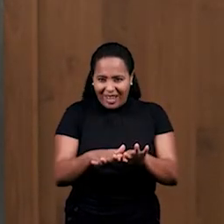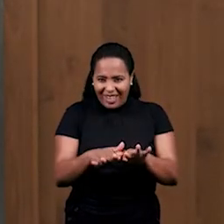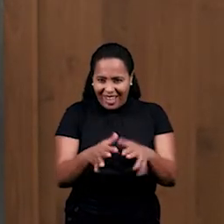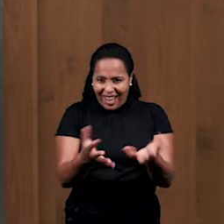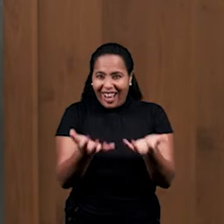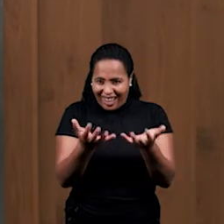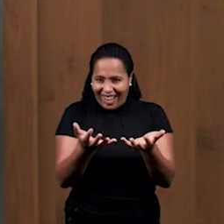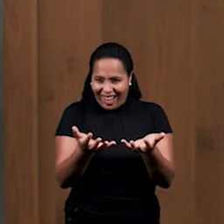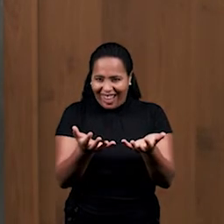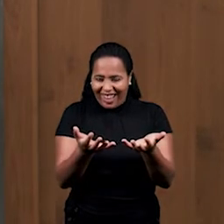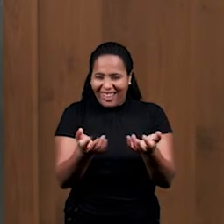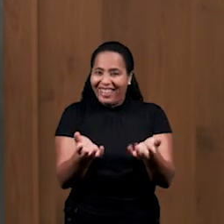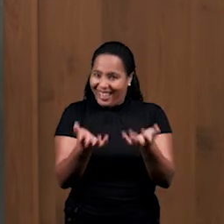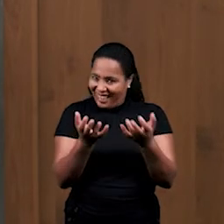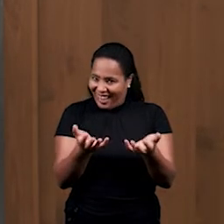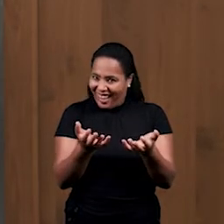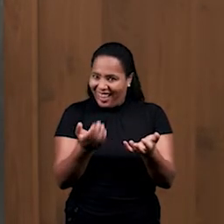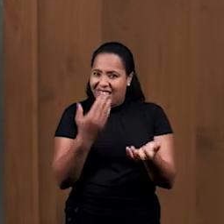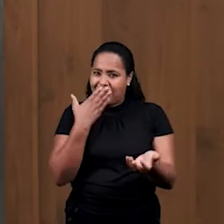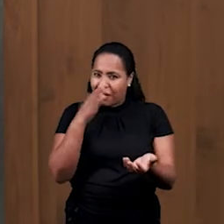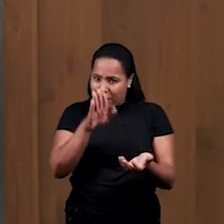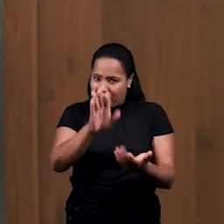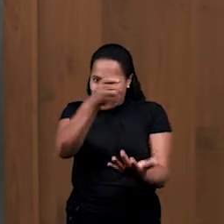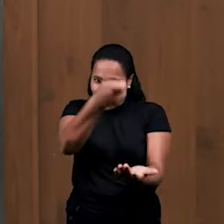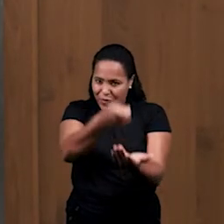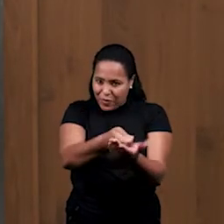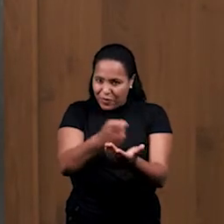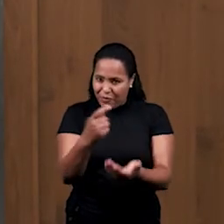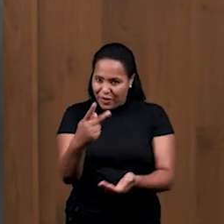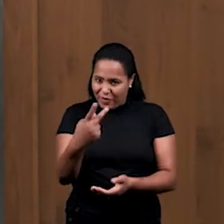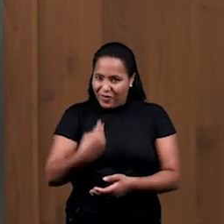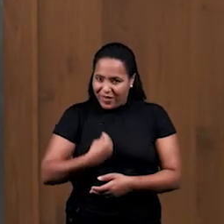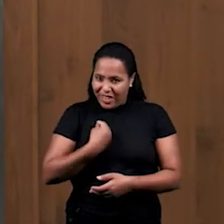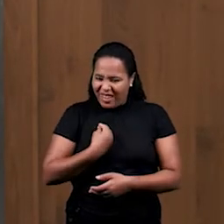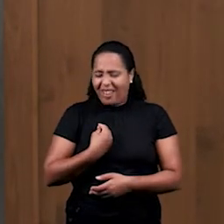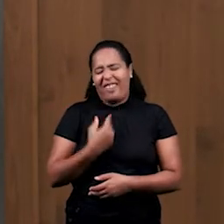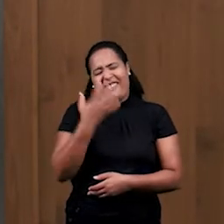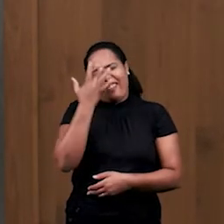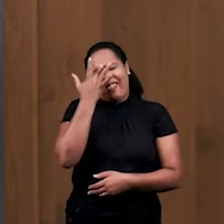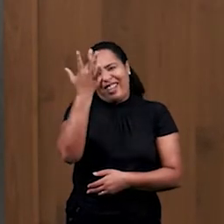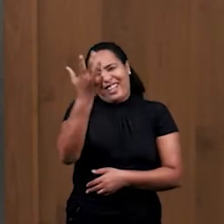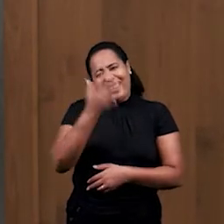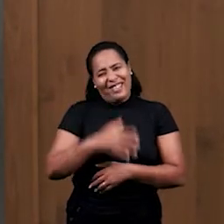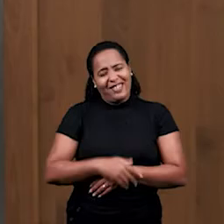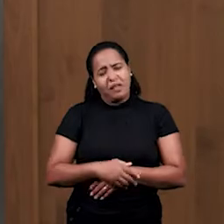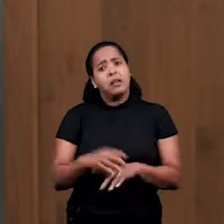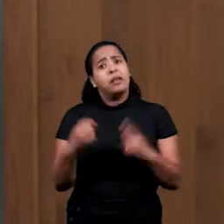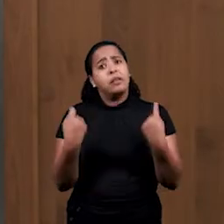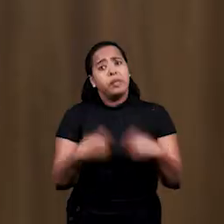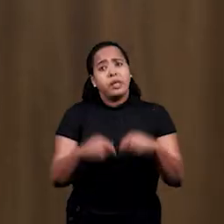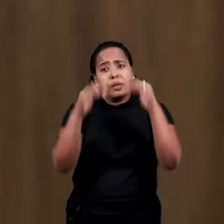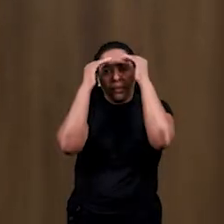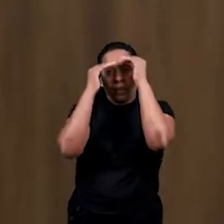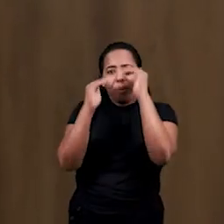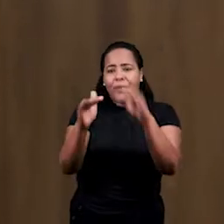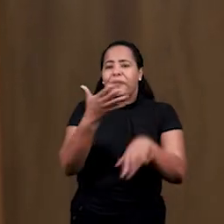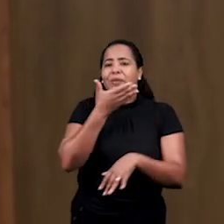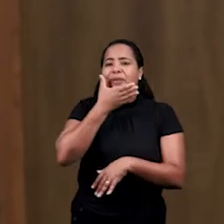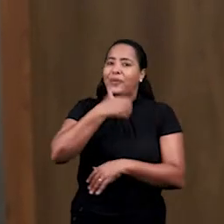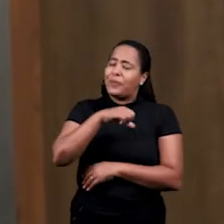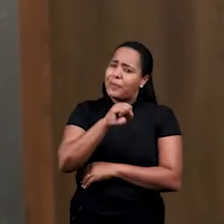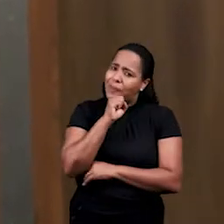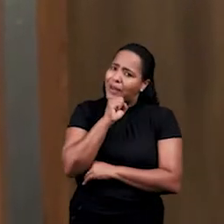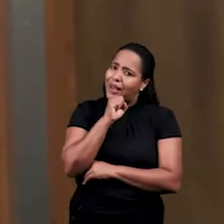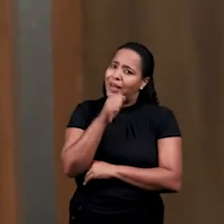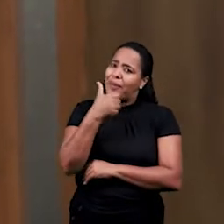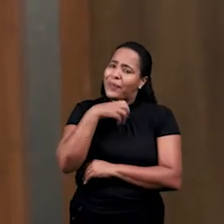niños bendecidos? ¿Quieren que esta promesa se cumpla en sus vidas? Ah, entonces hagan. Obedezcan a